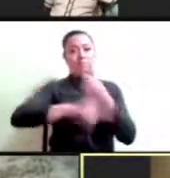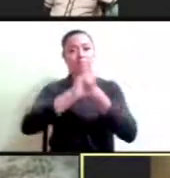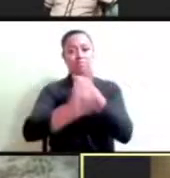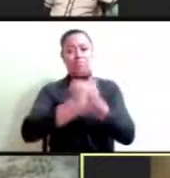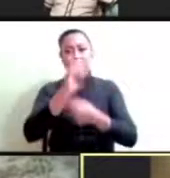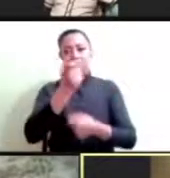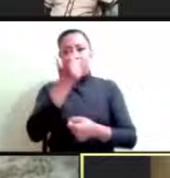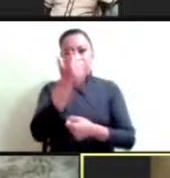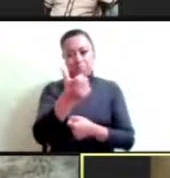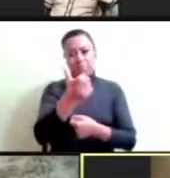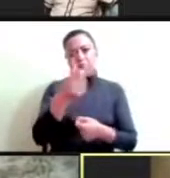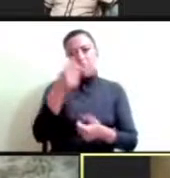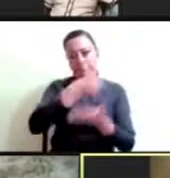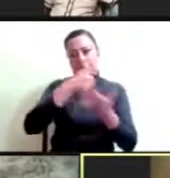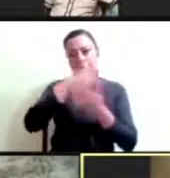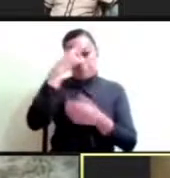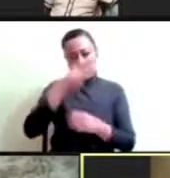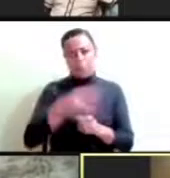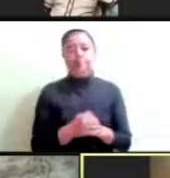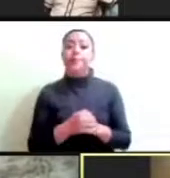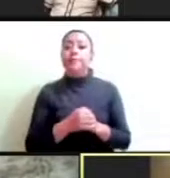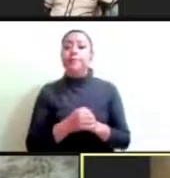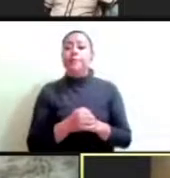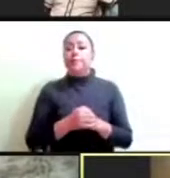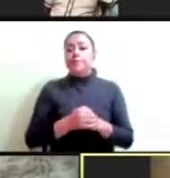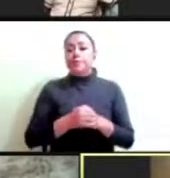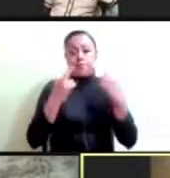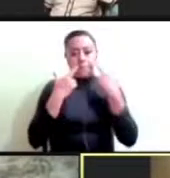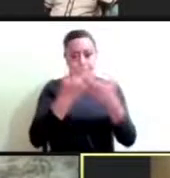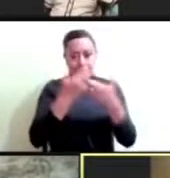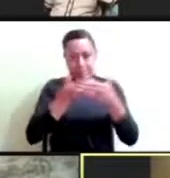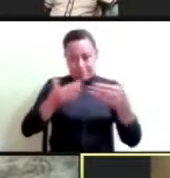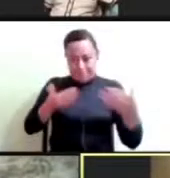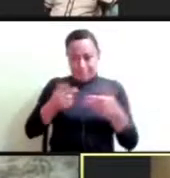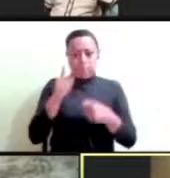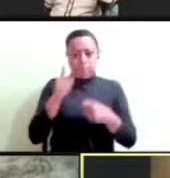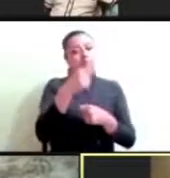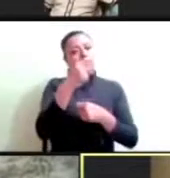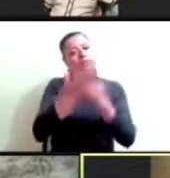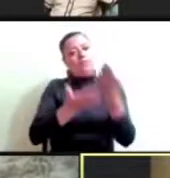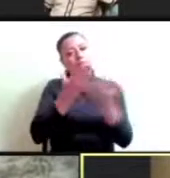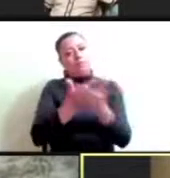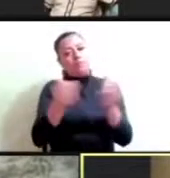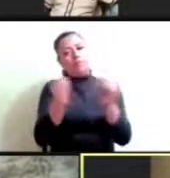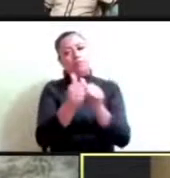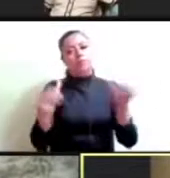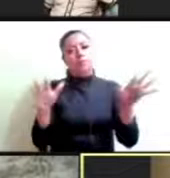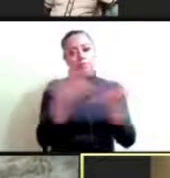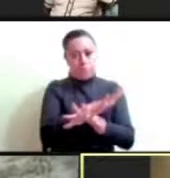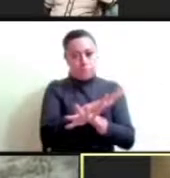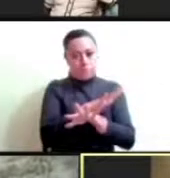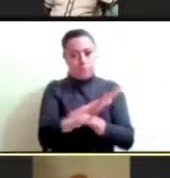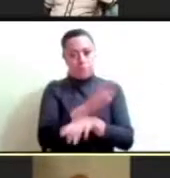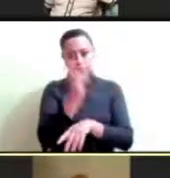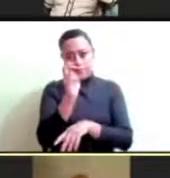México. En sesión previa a la dictaminación del punto de acuerdo se realizó una propuesta de modificación al resolutivo. En tal, se aprobó por